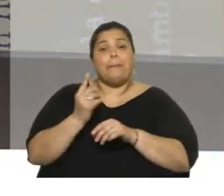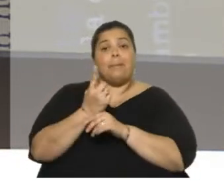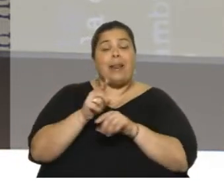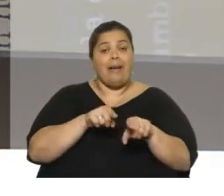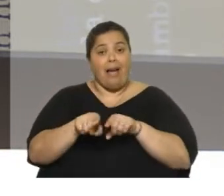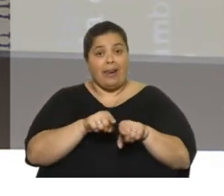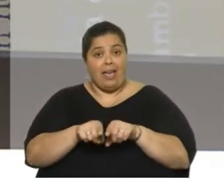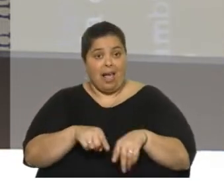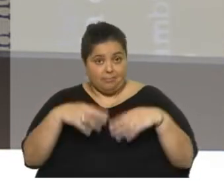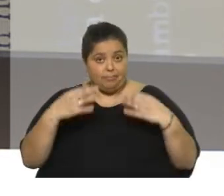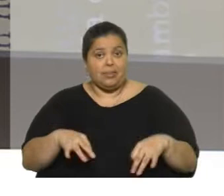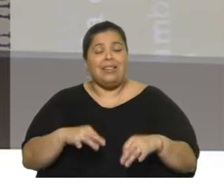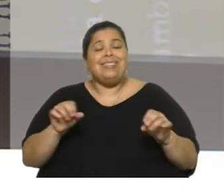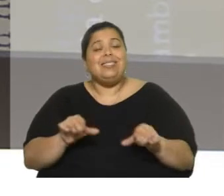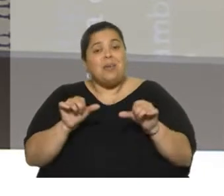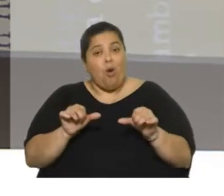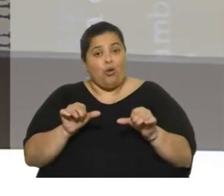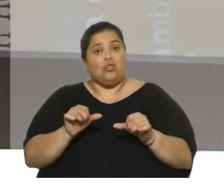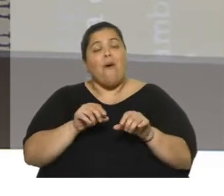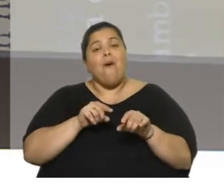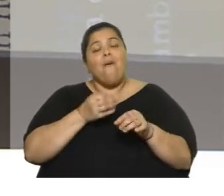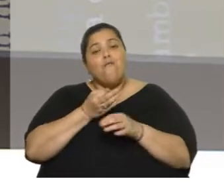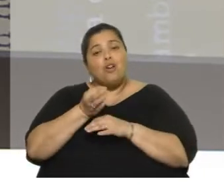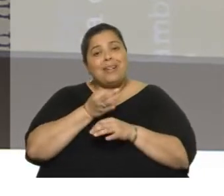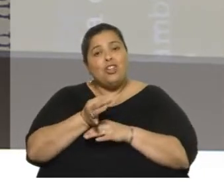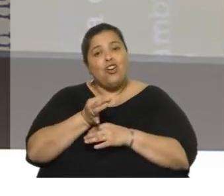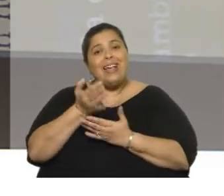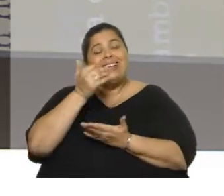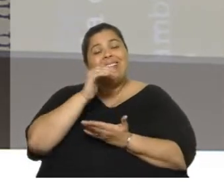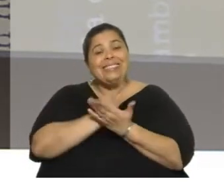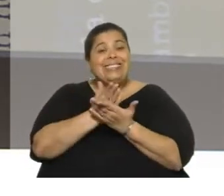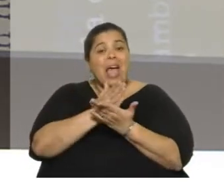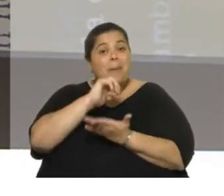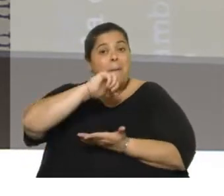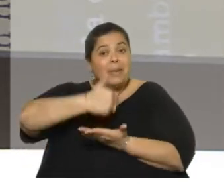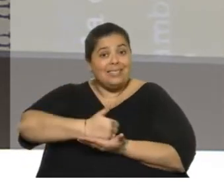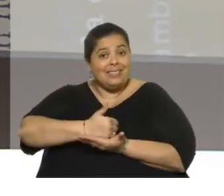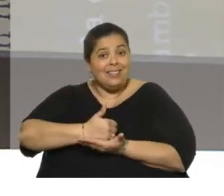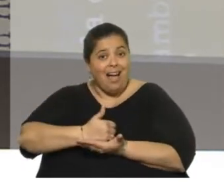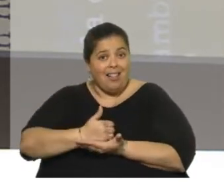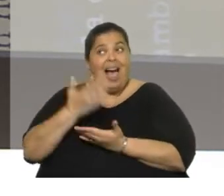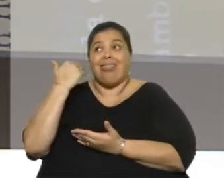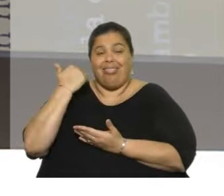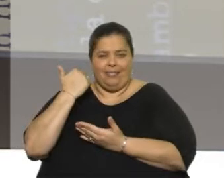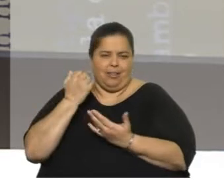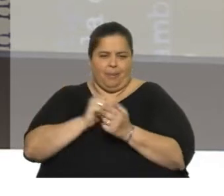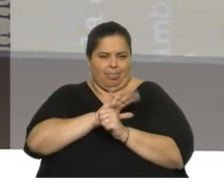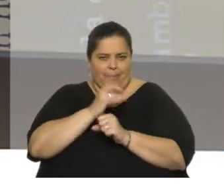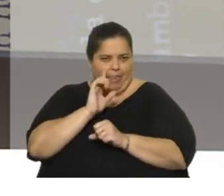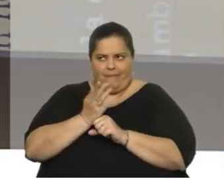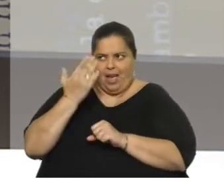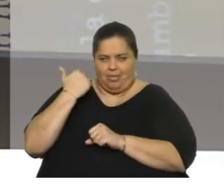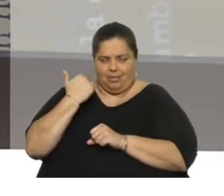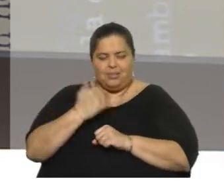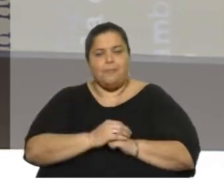tuvimos fue justamente una formación semipresencial o híbrida. Y hoy tenemos 7 carreras